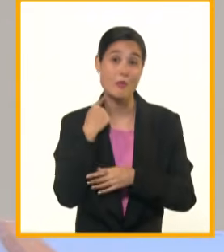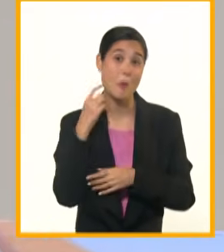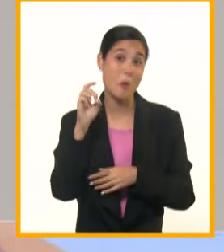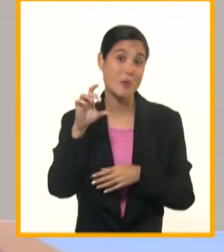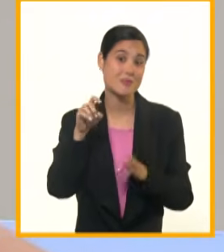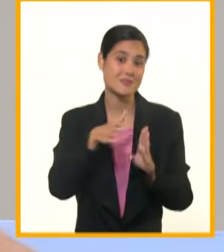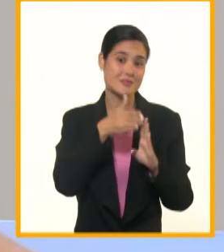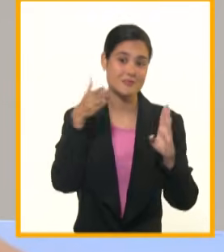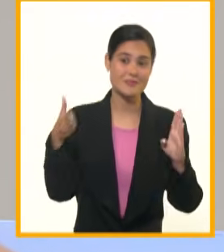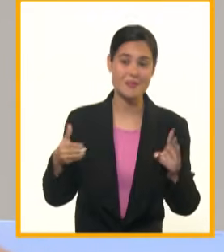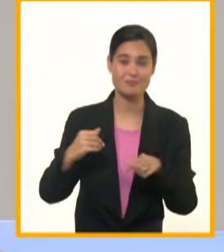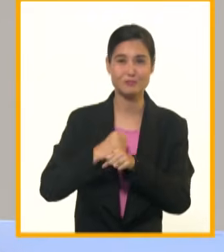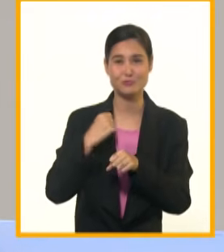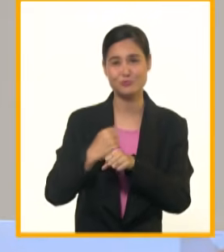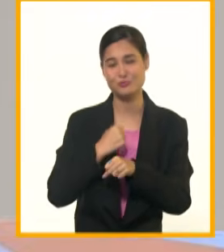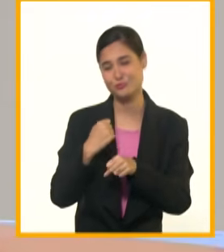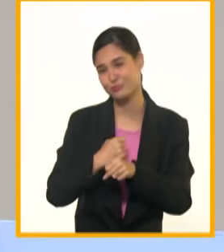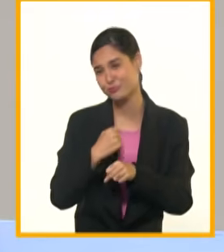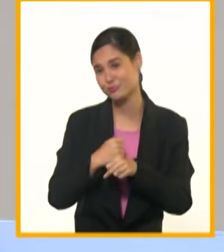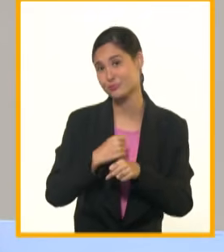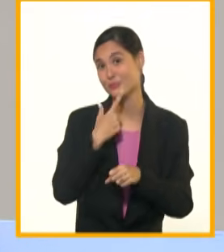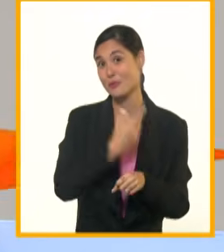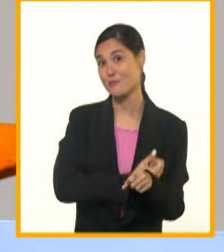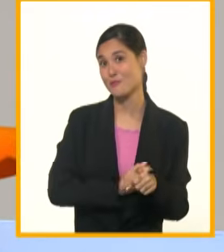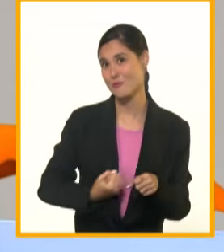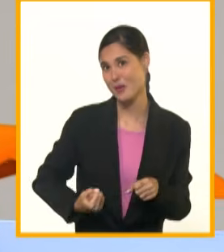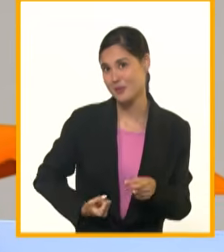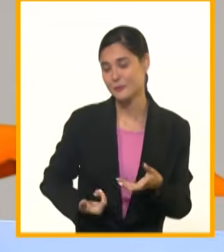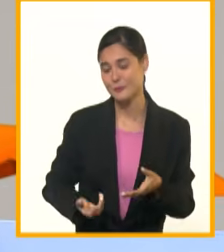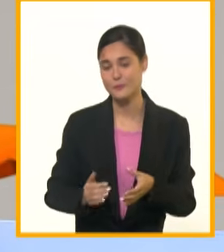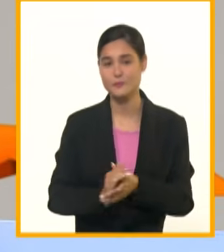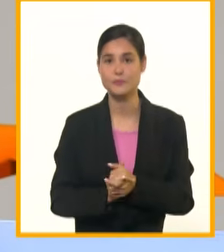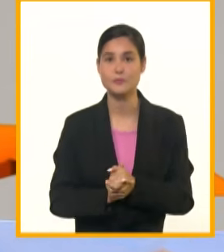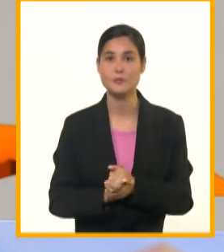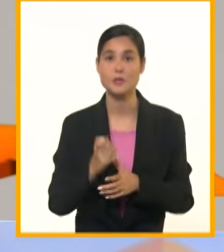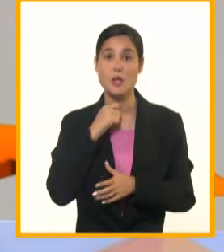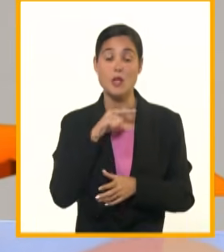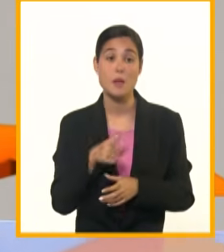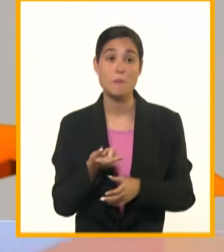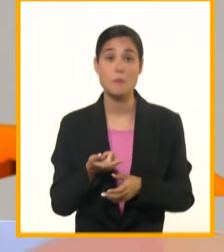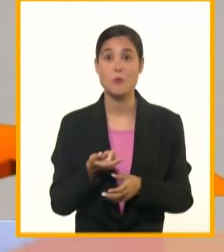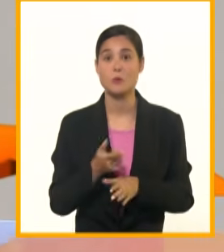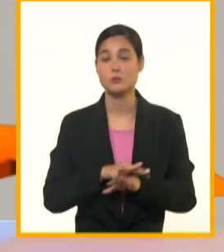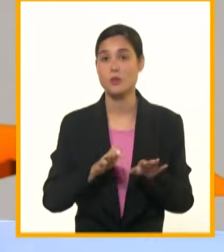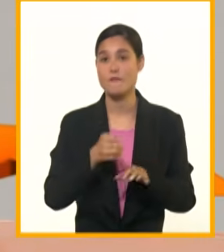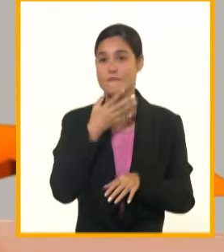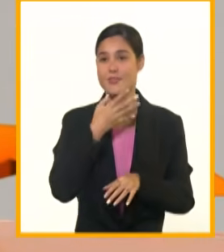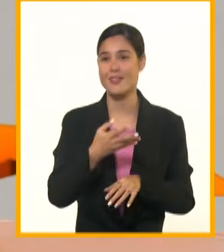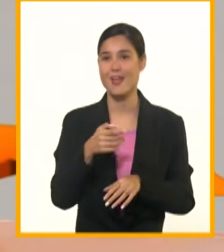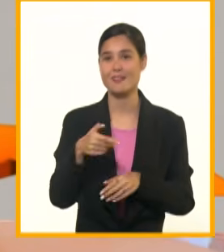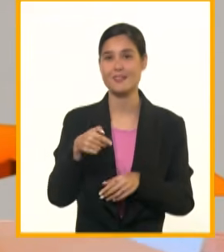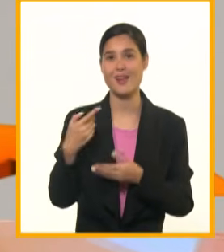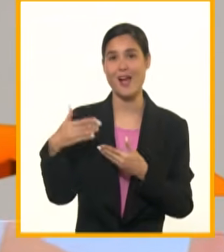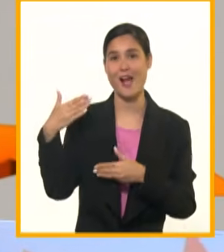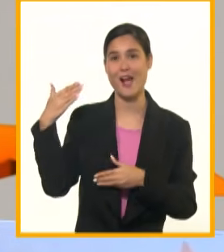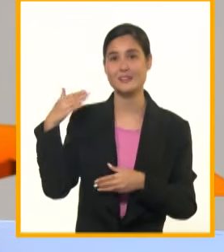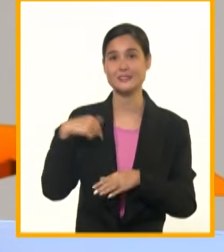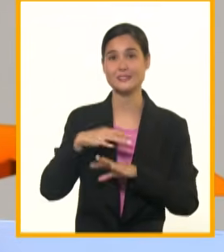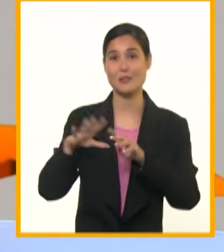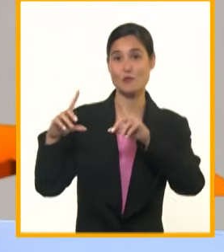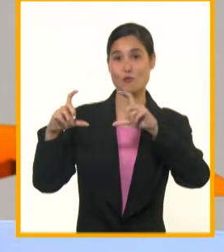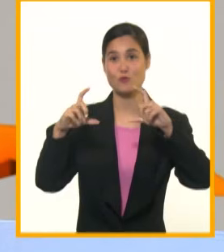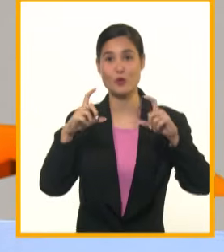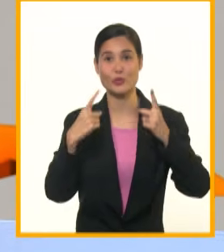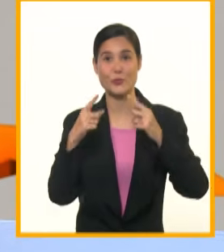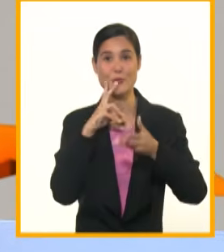Hacer mención primero a la impronta de Fidel. Se iniciaba la mesa precisamente con imágenes de él en la provincia.